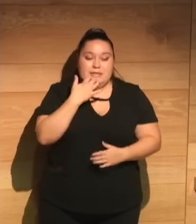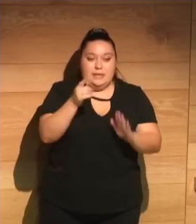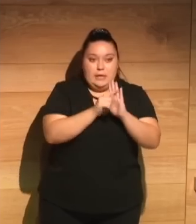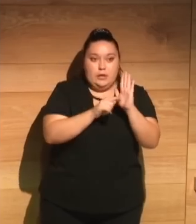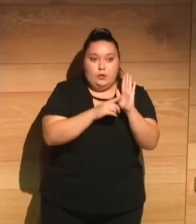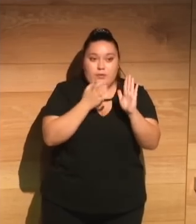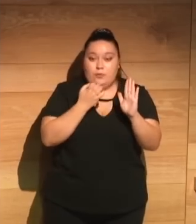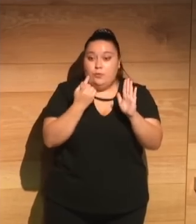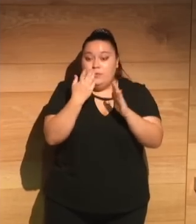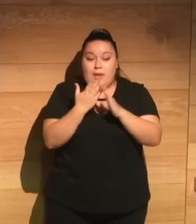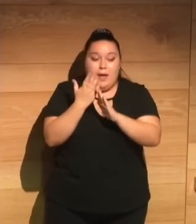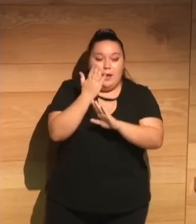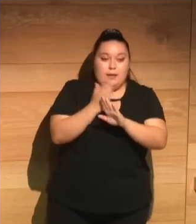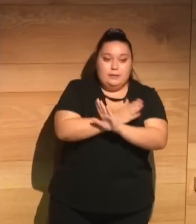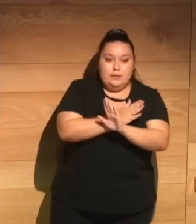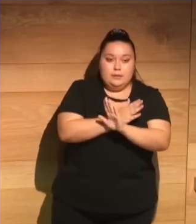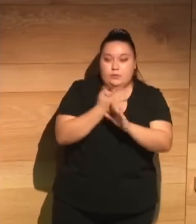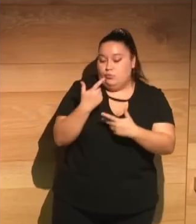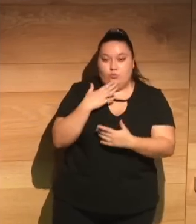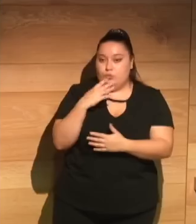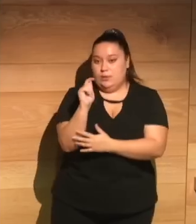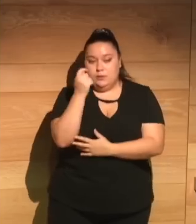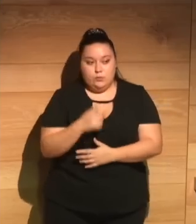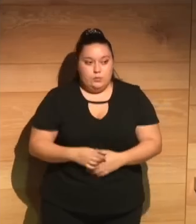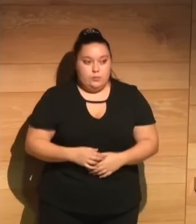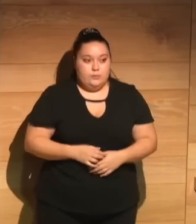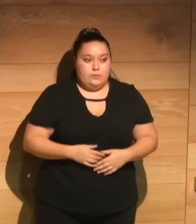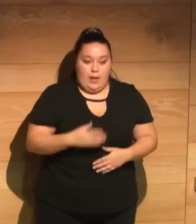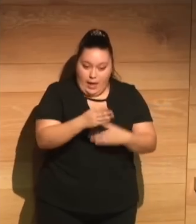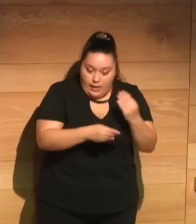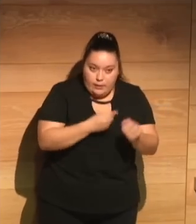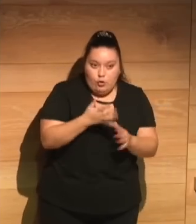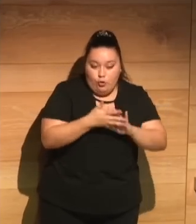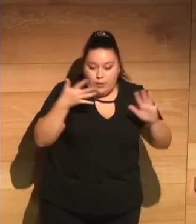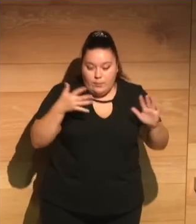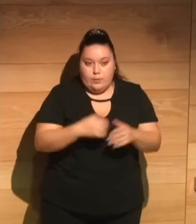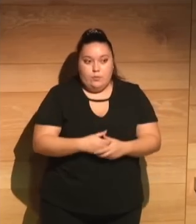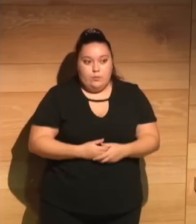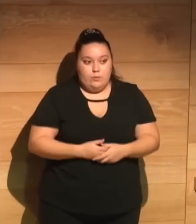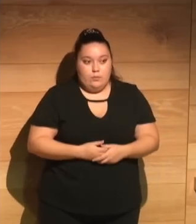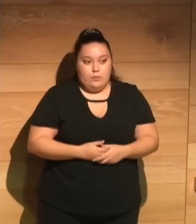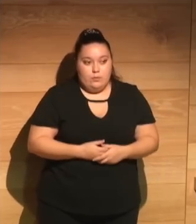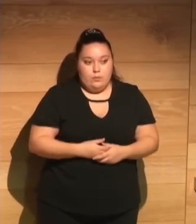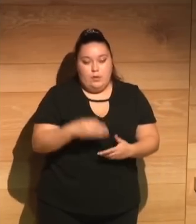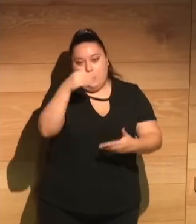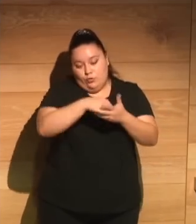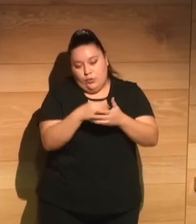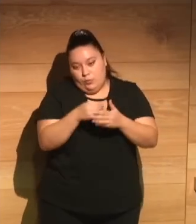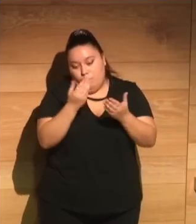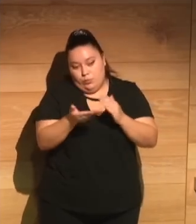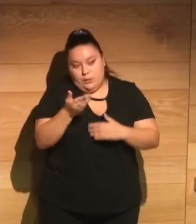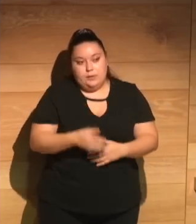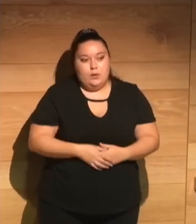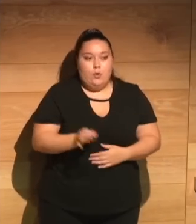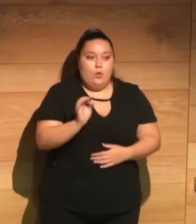dado el día antes, ya es un triunfo. Bueno, y lo que permite es cosas como eso, hacer eso rápido, donde lo importante es el contenido y demás,